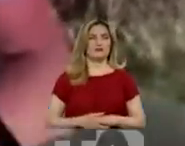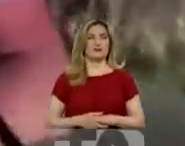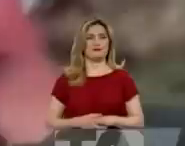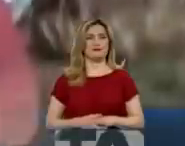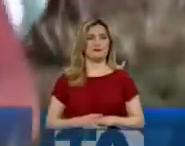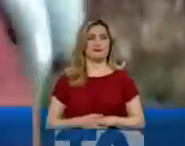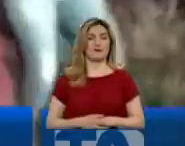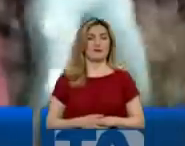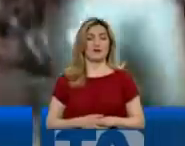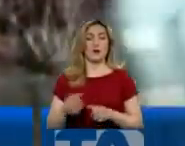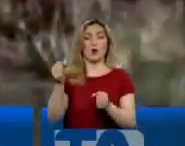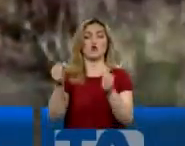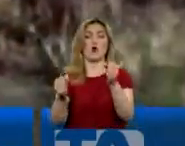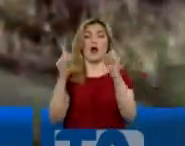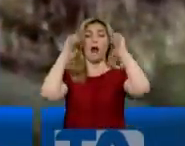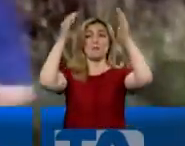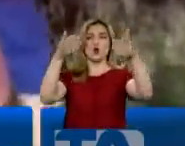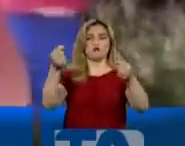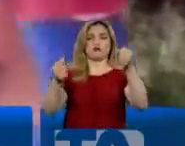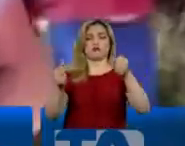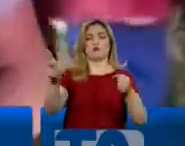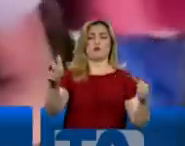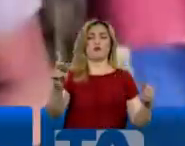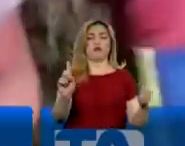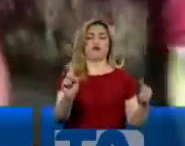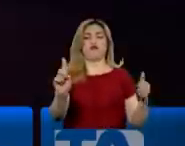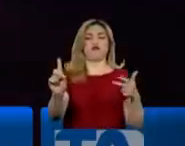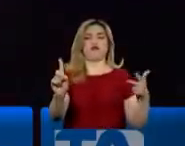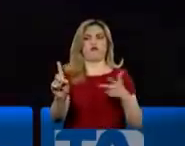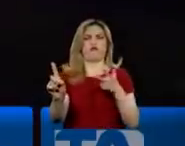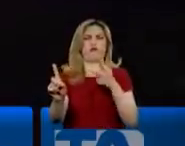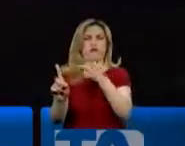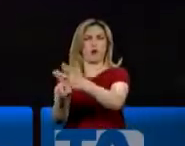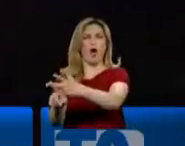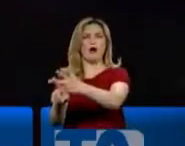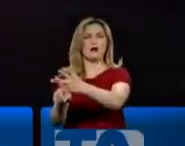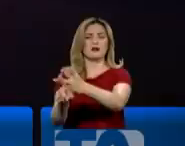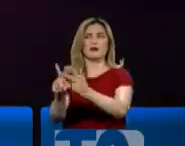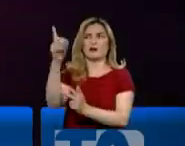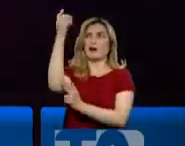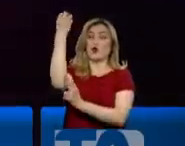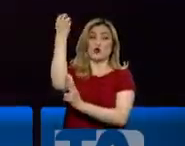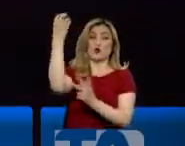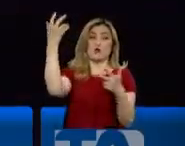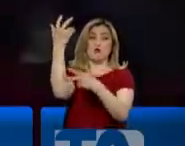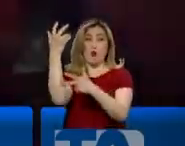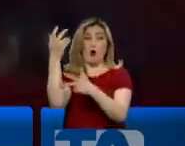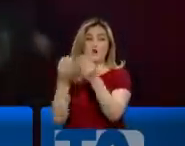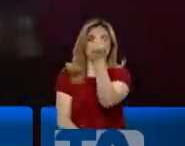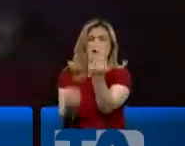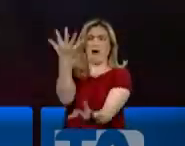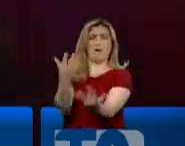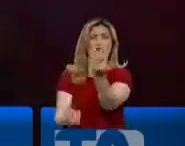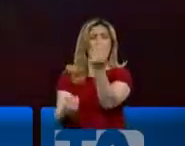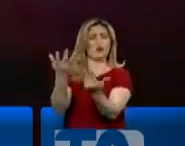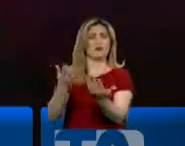vino ese ese camión que se estrelló y lo atropello porque vino muy veloz el camión se estrelló en un poste quedando en llamas moradores del sector